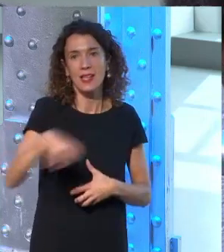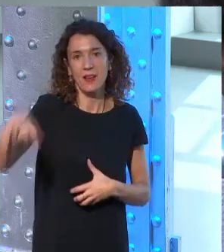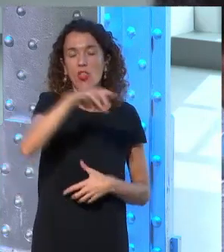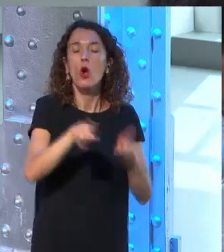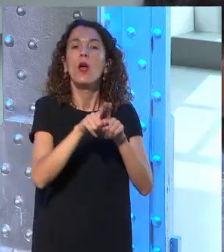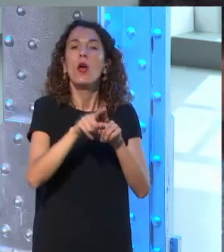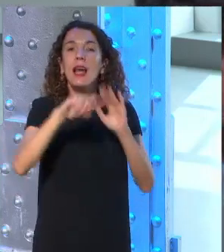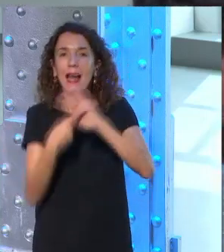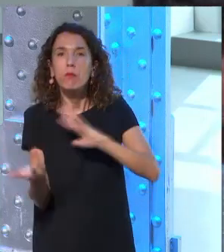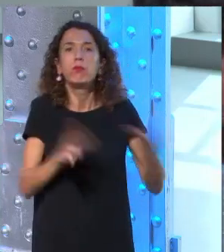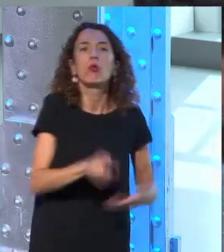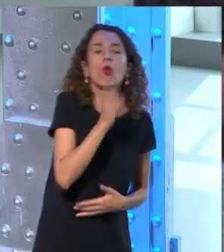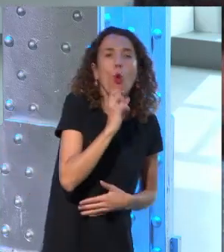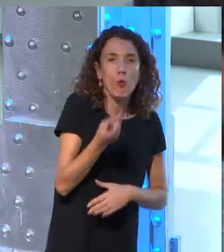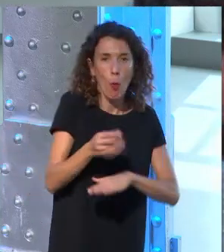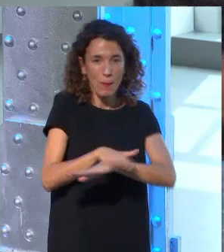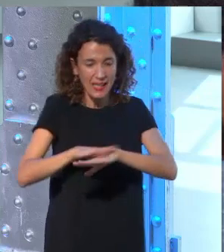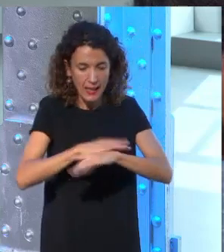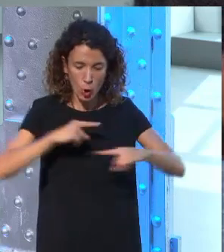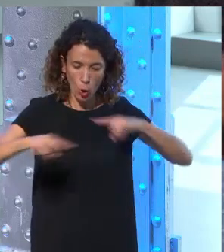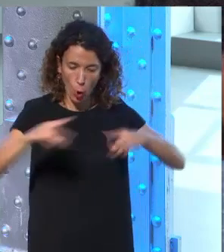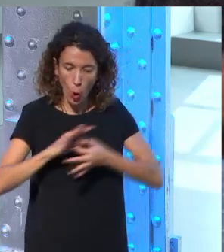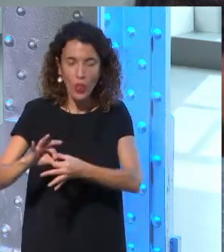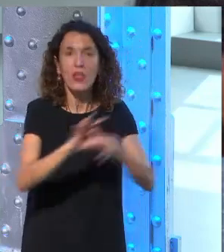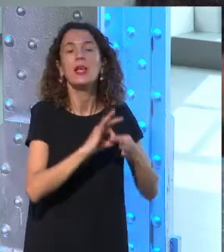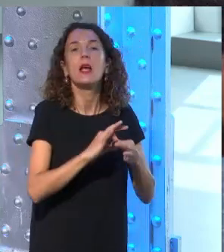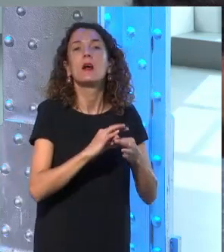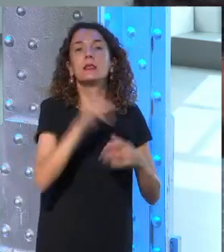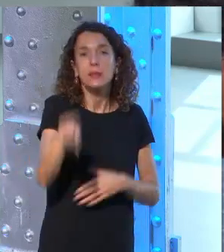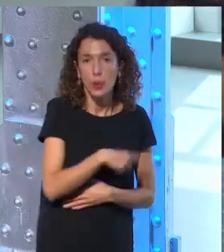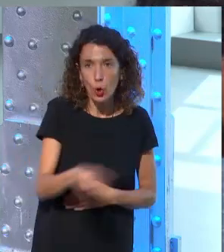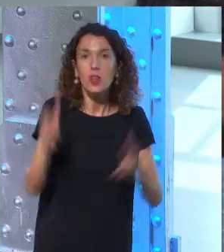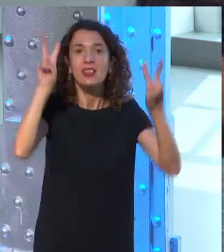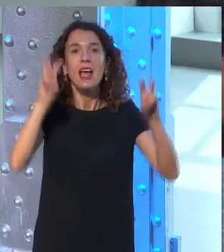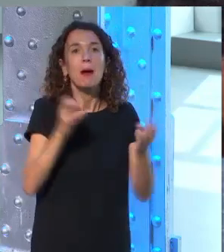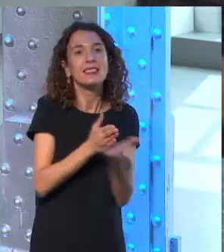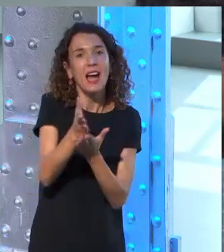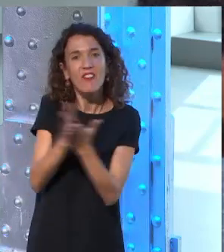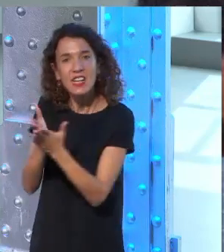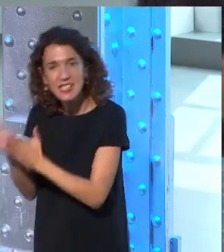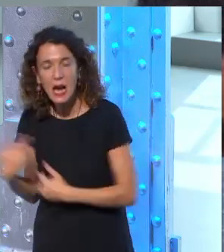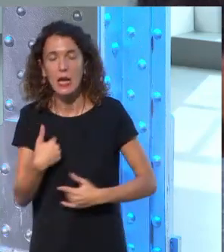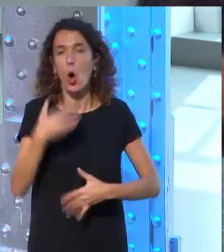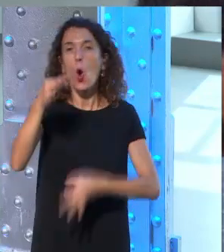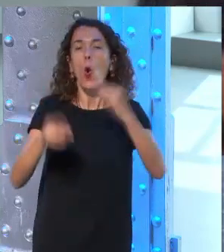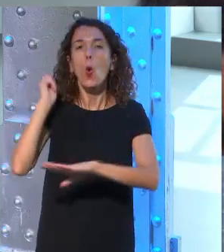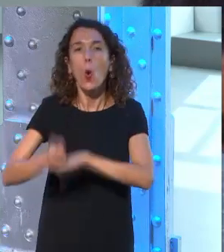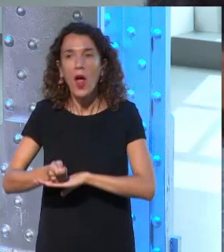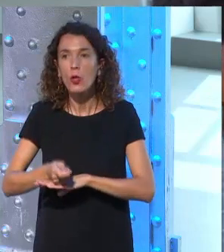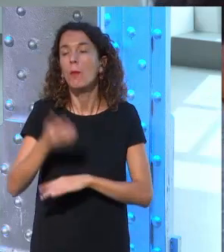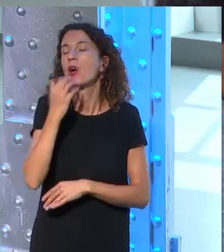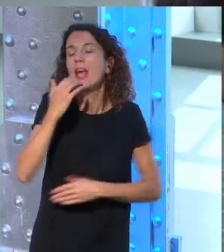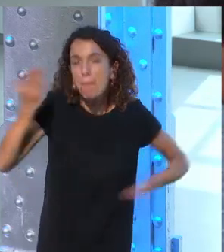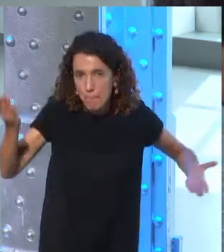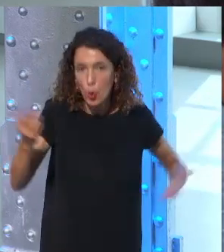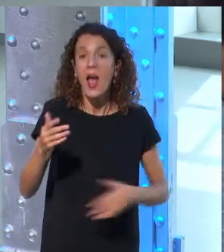leyes, los ministerios, si se coordinan en asuntos transversales, los jueces, solo para citar un